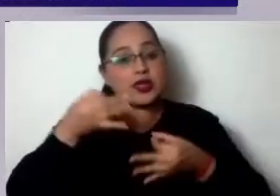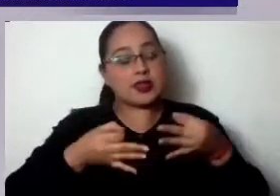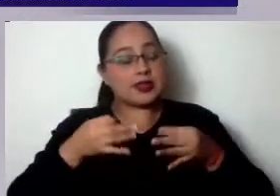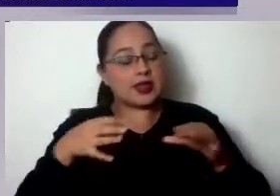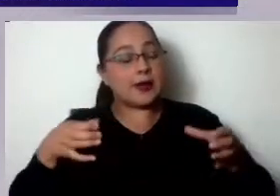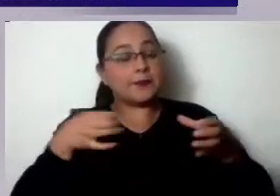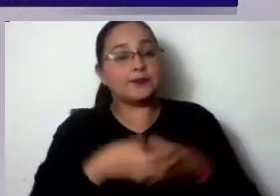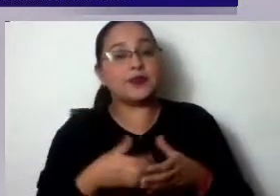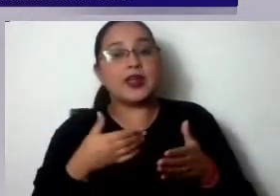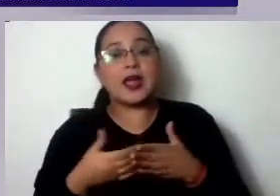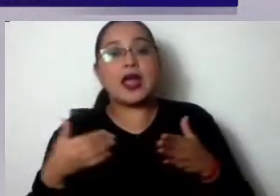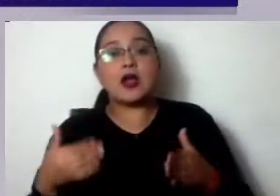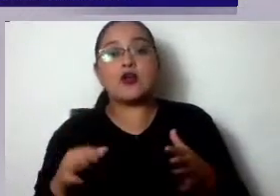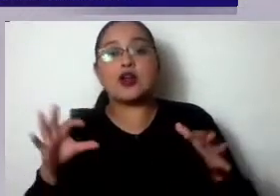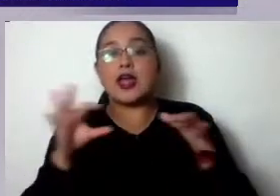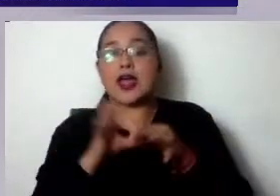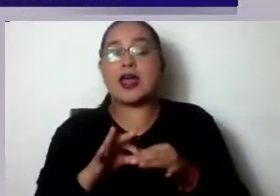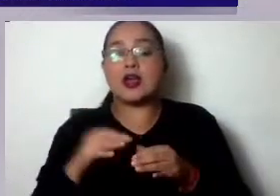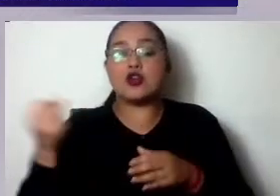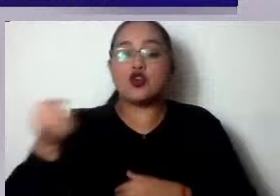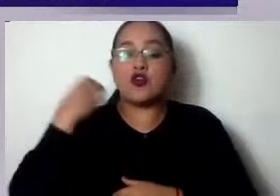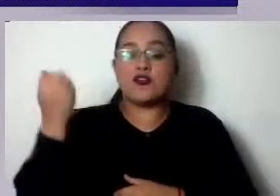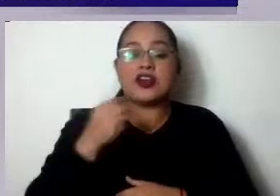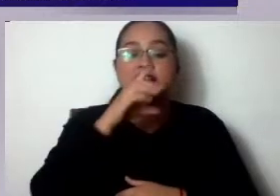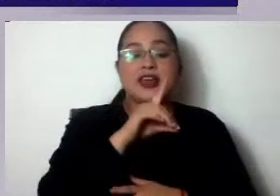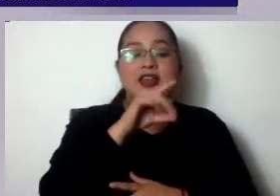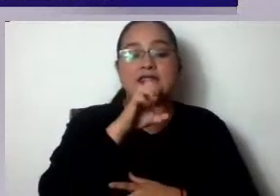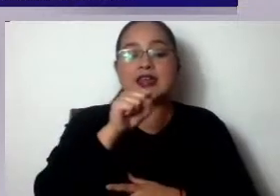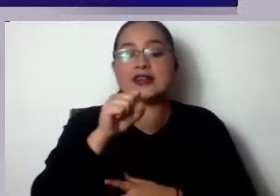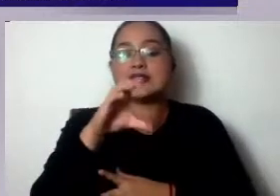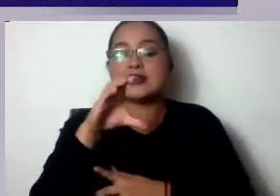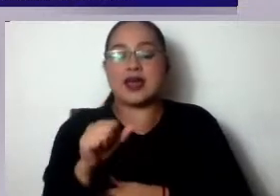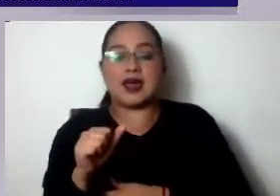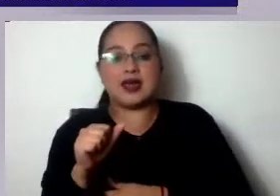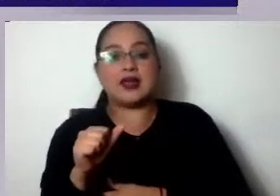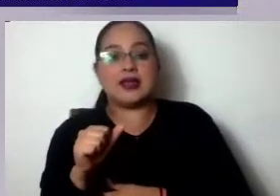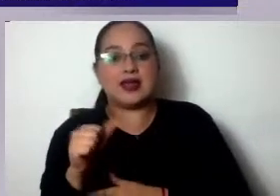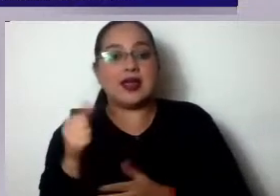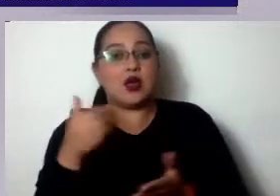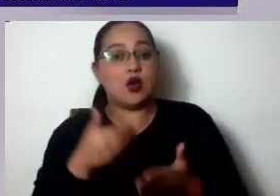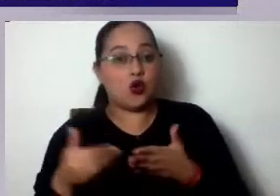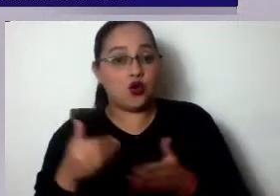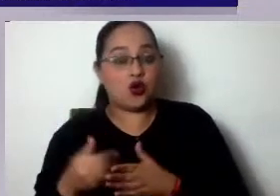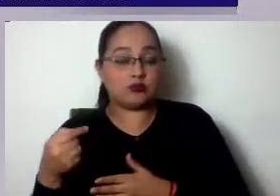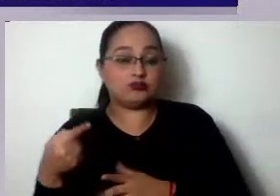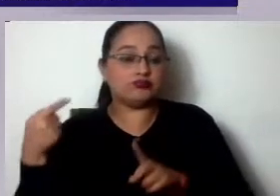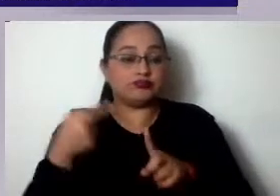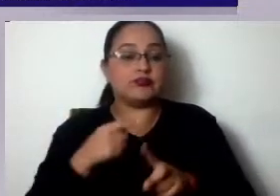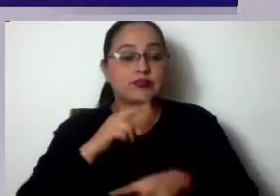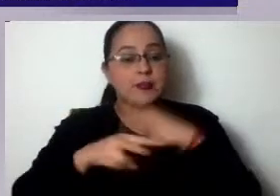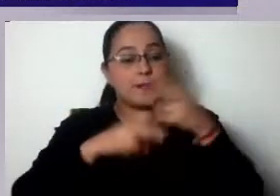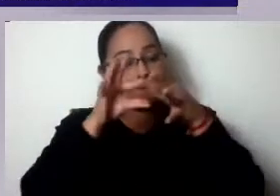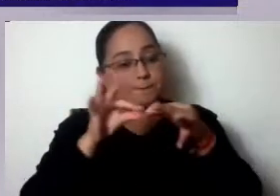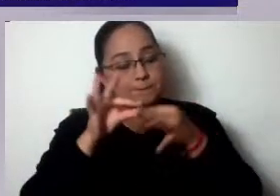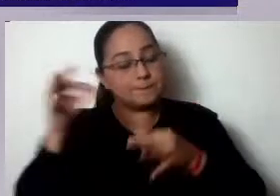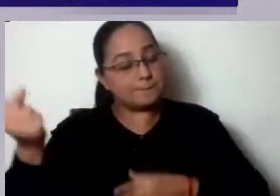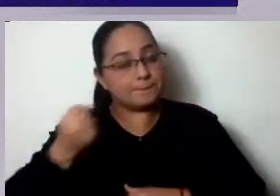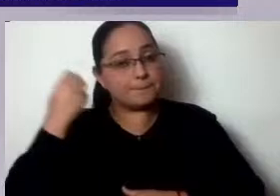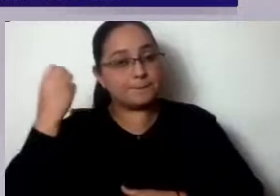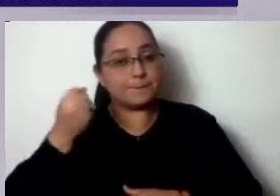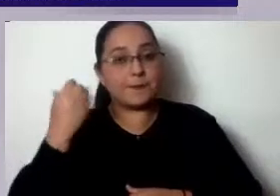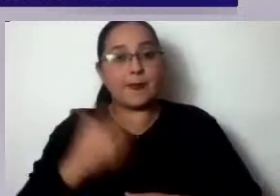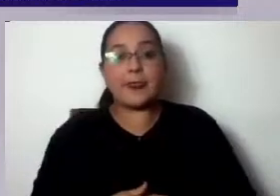de derechos económicos sociales y culturales y ambientales que vamos a impartir también